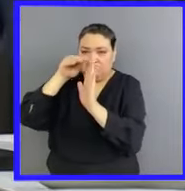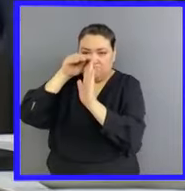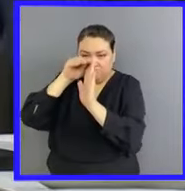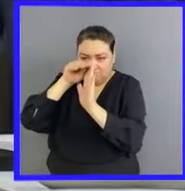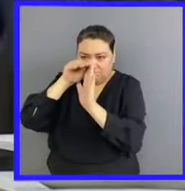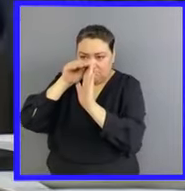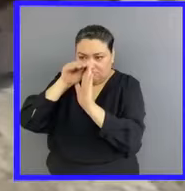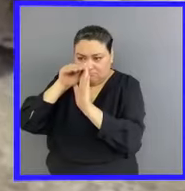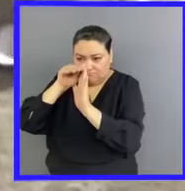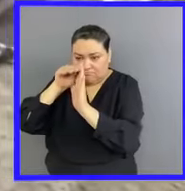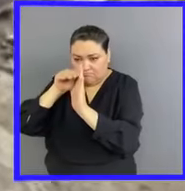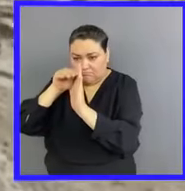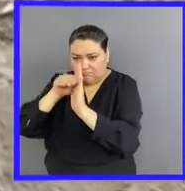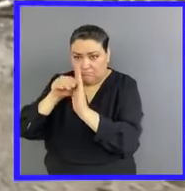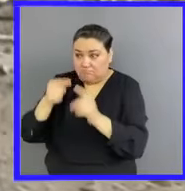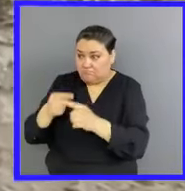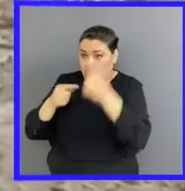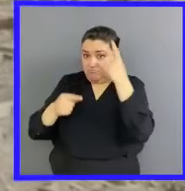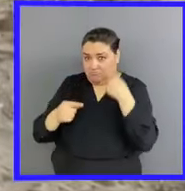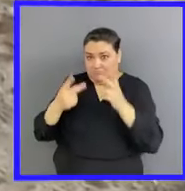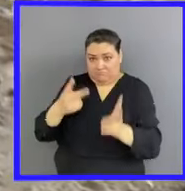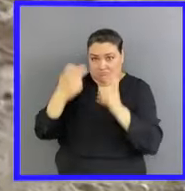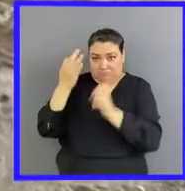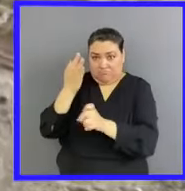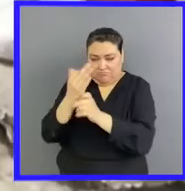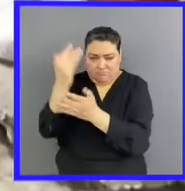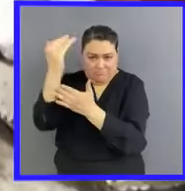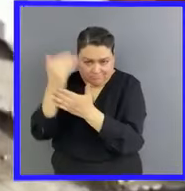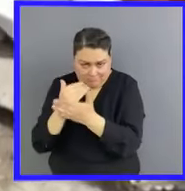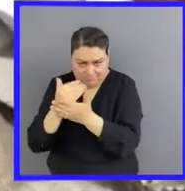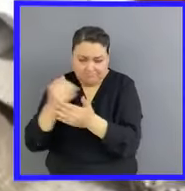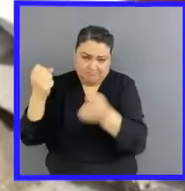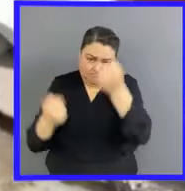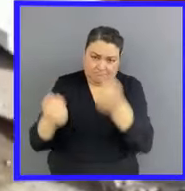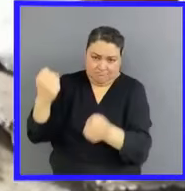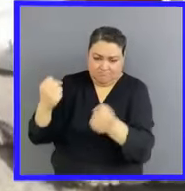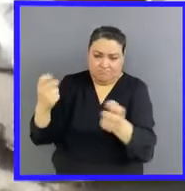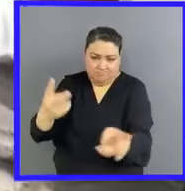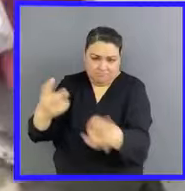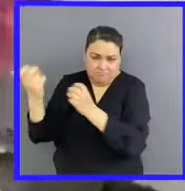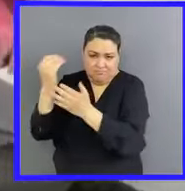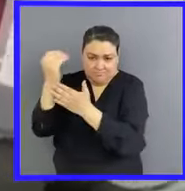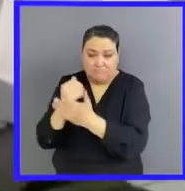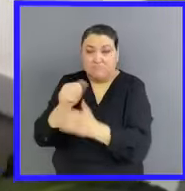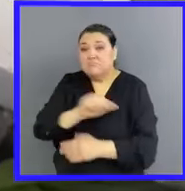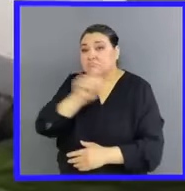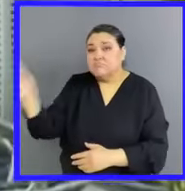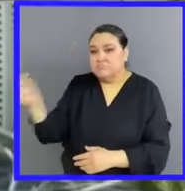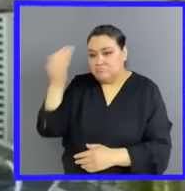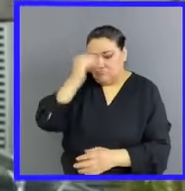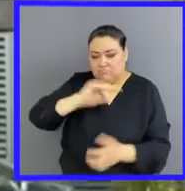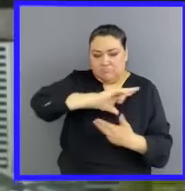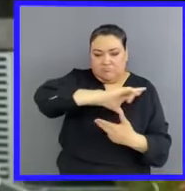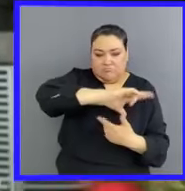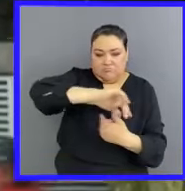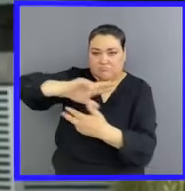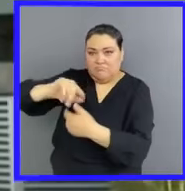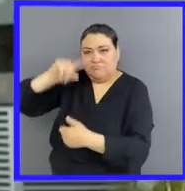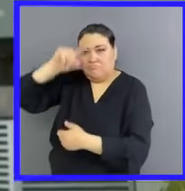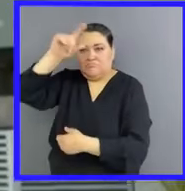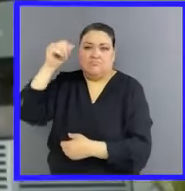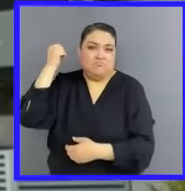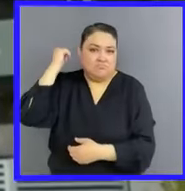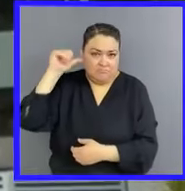del año anterior. En tanto, y respecto al tema de las afectaciones por los huracanes en Acapulco, principalmente